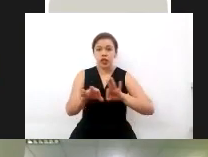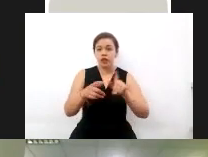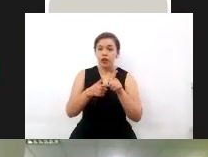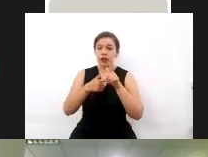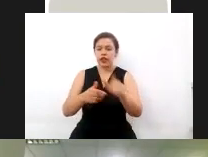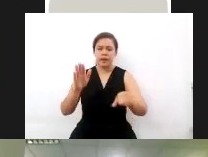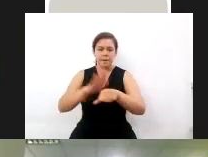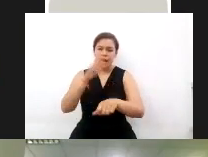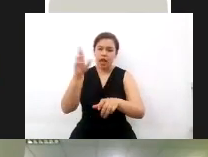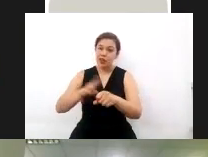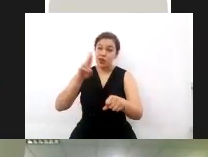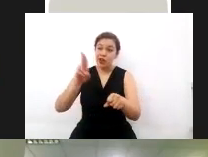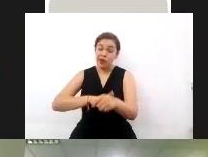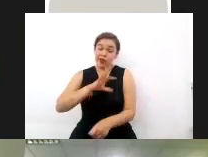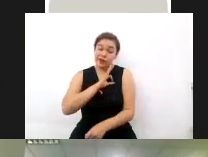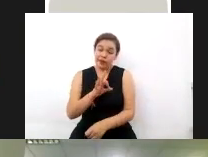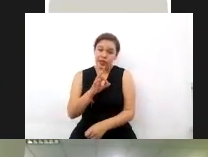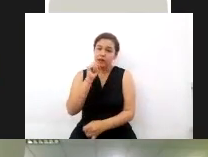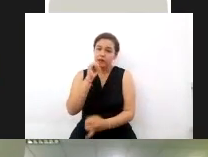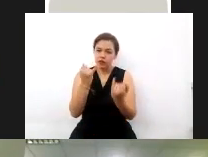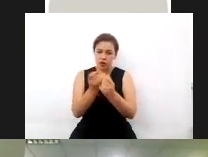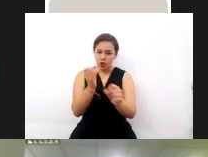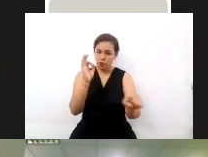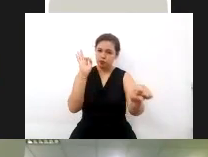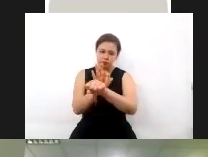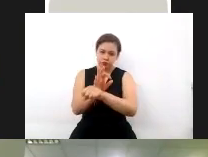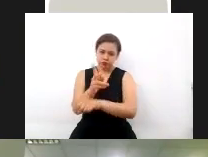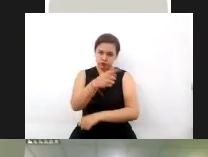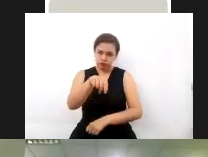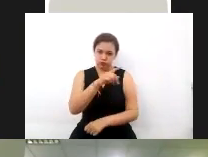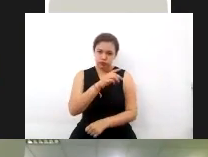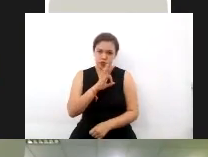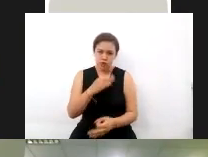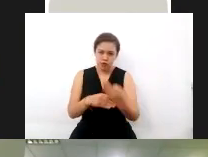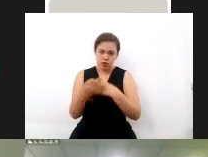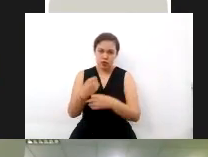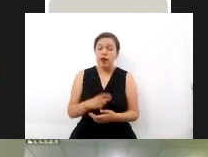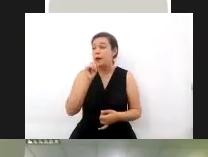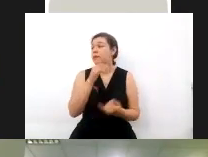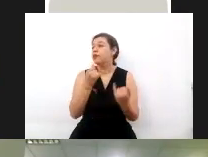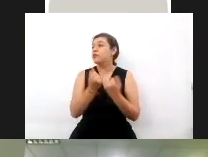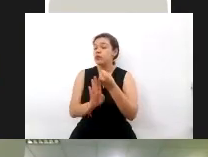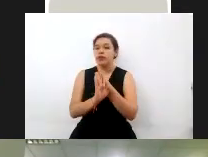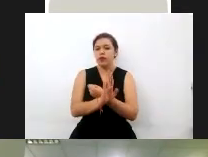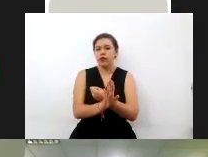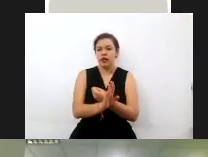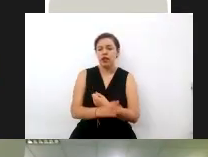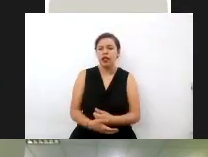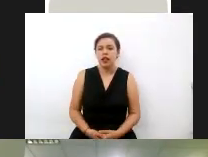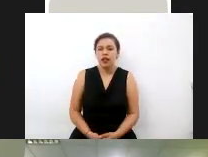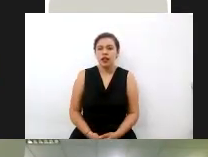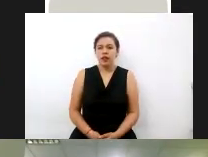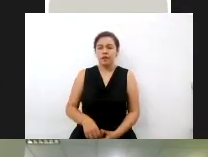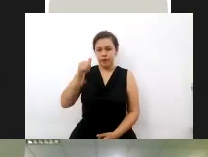lo más normal posible y obviamente protegidos. Hay que evitar en todo momento, y eso también